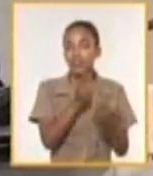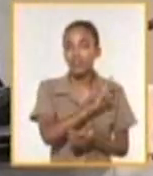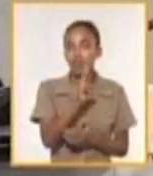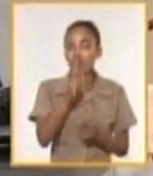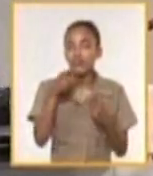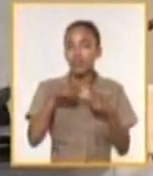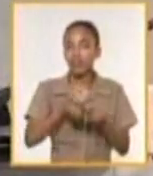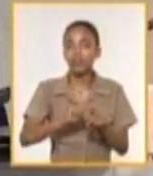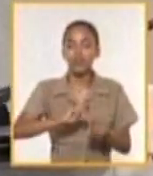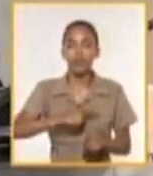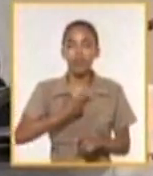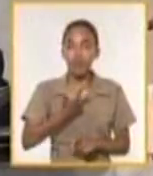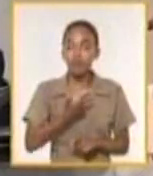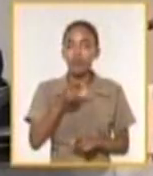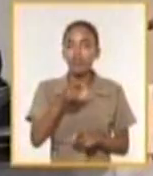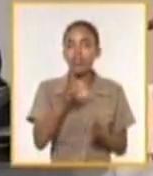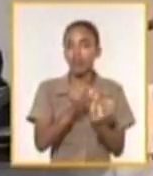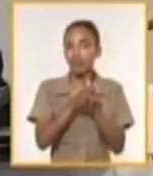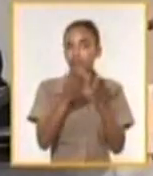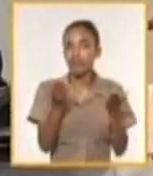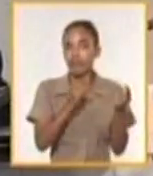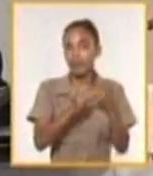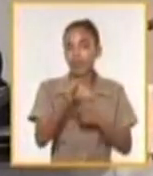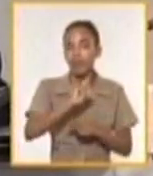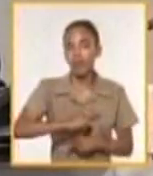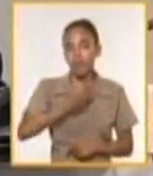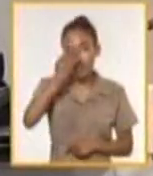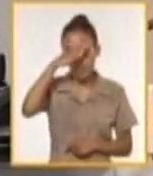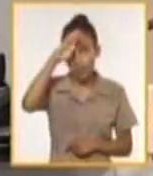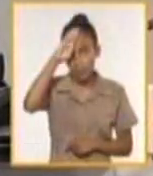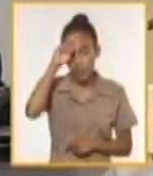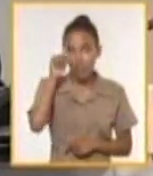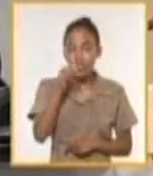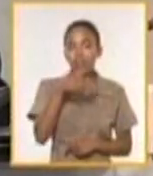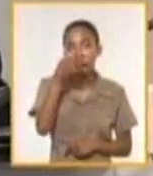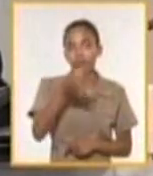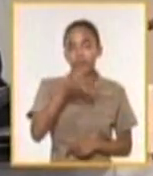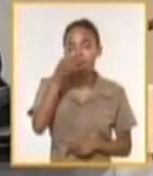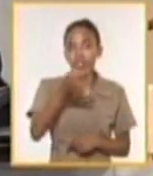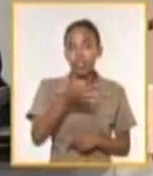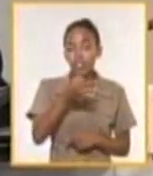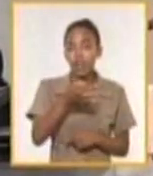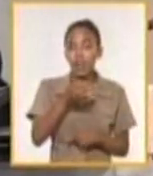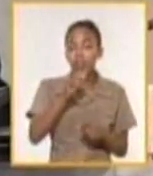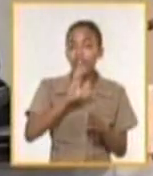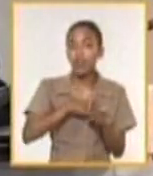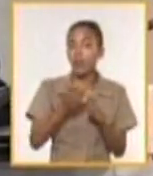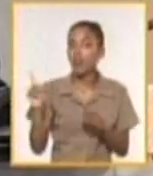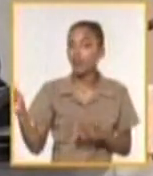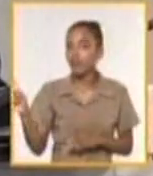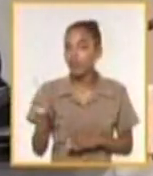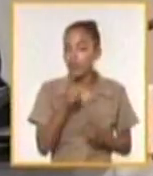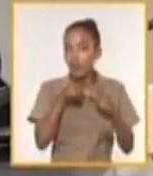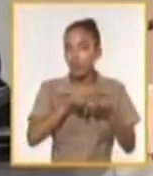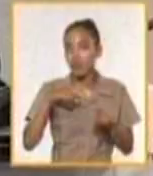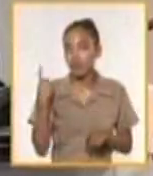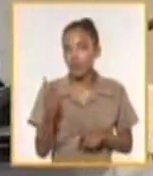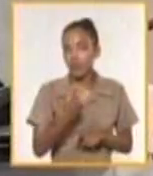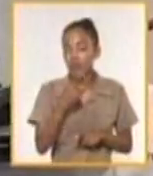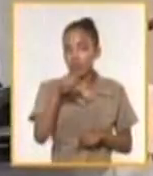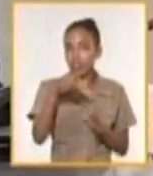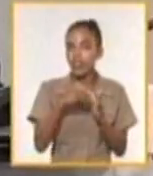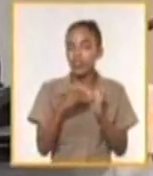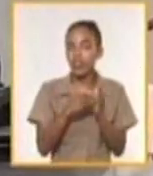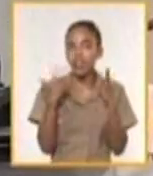revistas fundamentales también de la cultura cubana, y se estará incorporando con nosotros, me acompañará también esta tarde